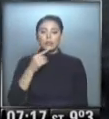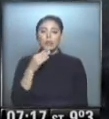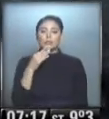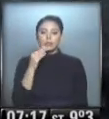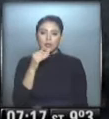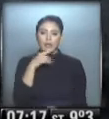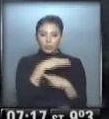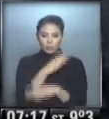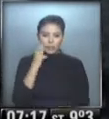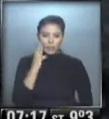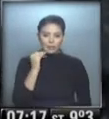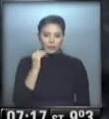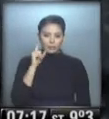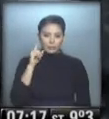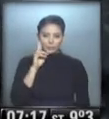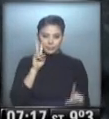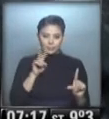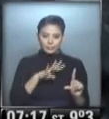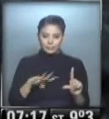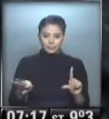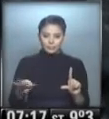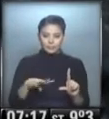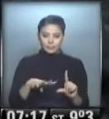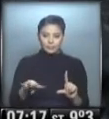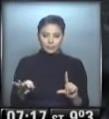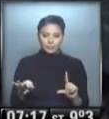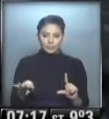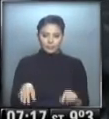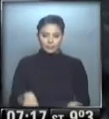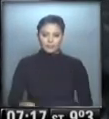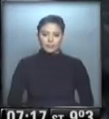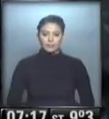más info aunque llamas